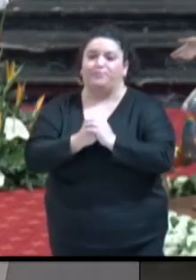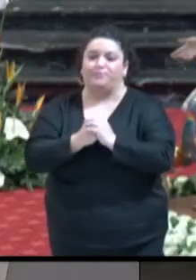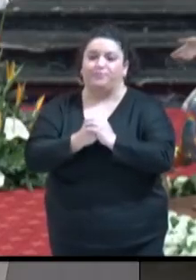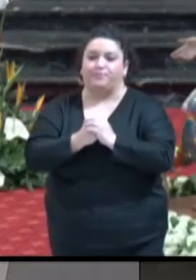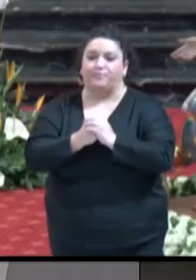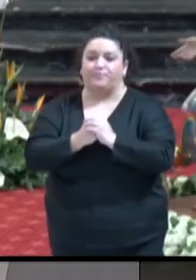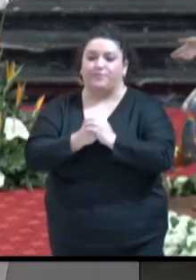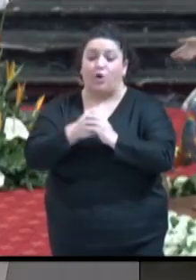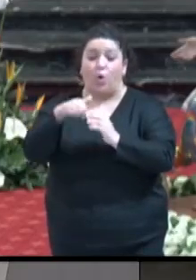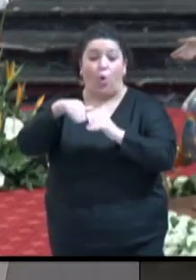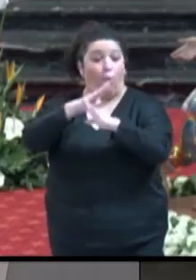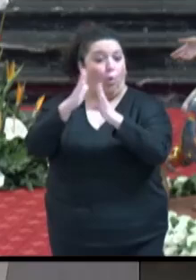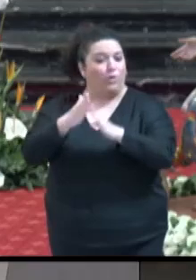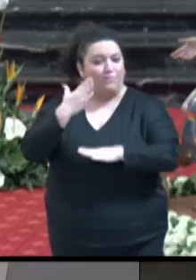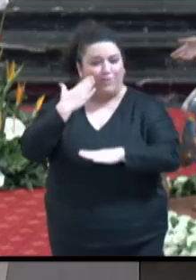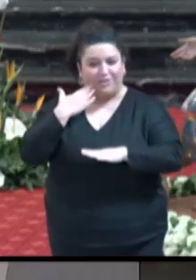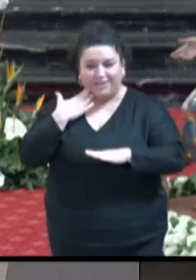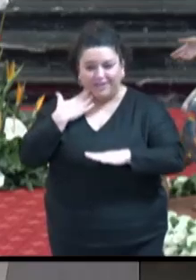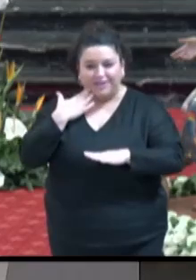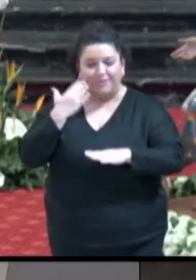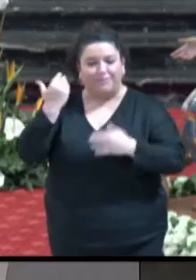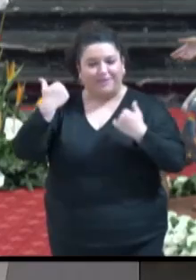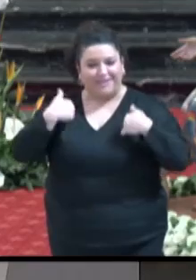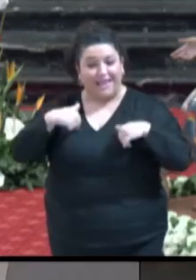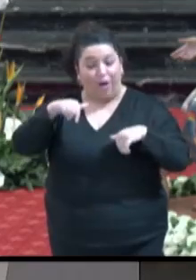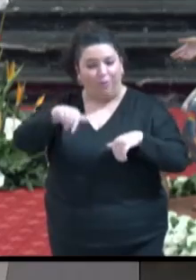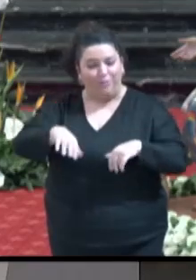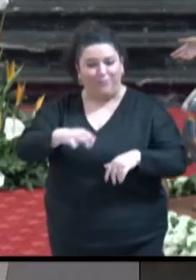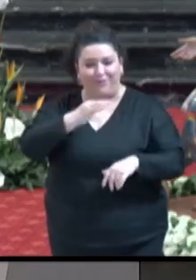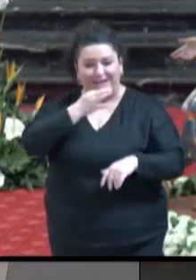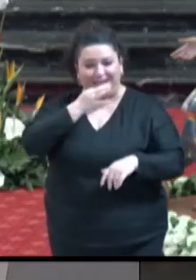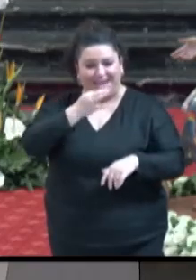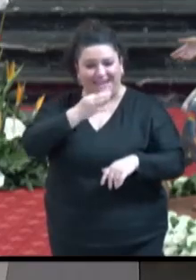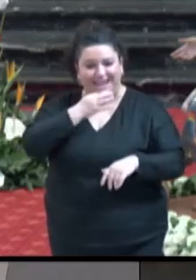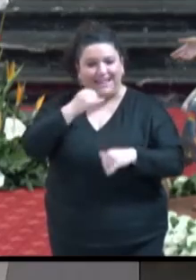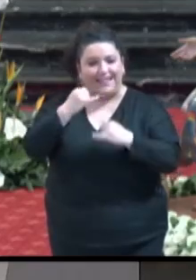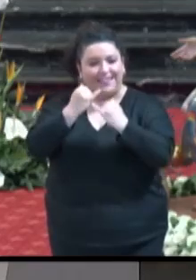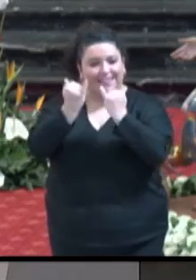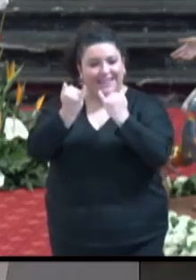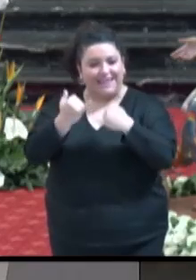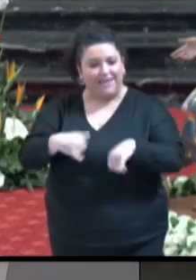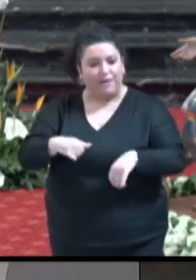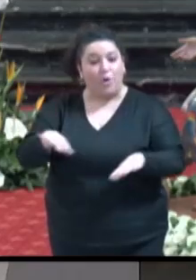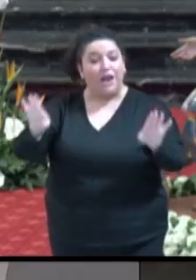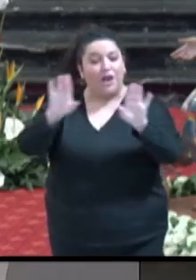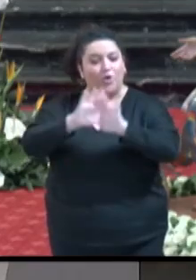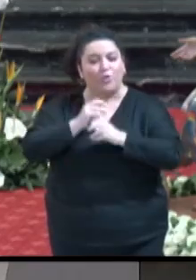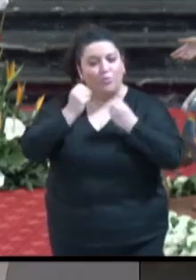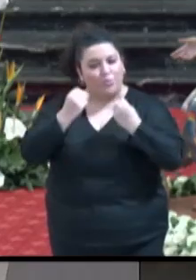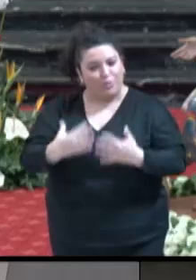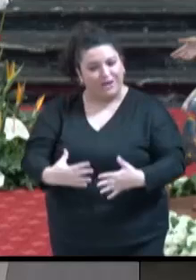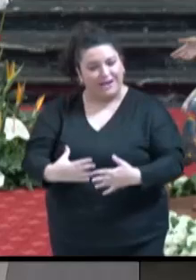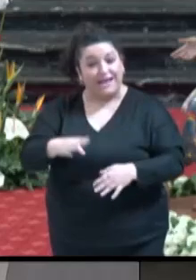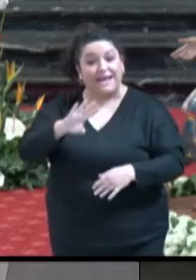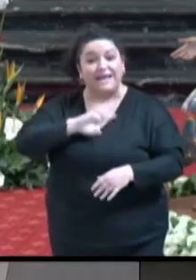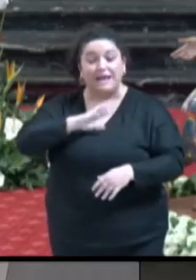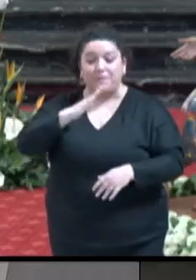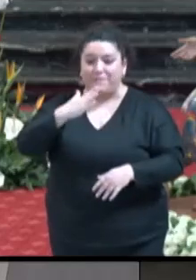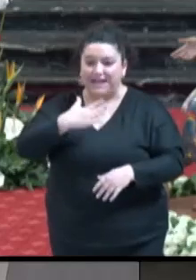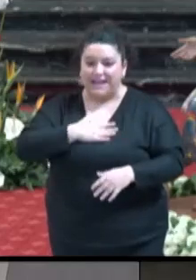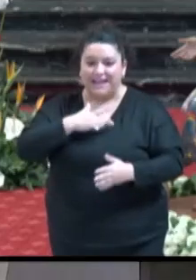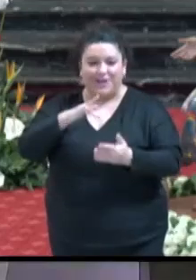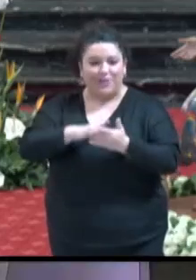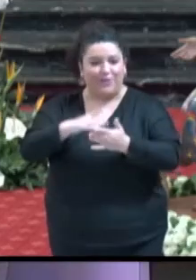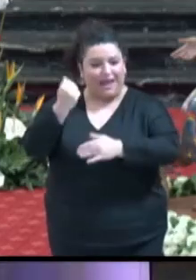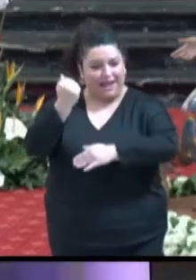y último día porque ya esta tarde celebramos la Nochebuena y mañana